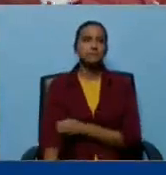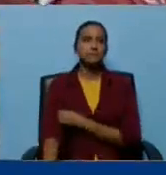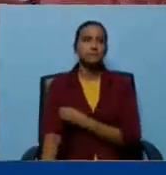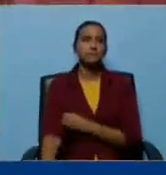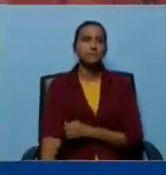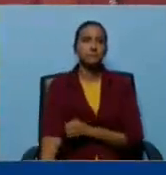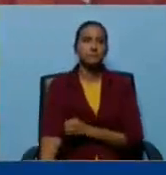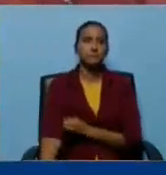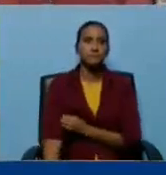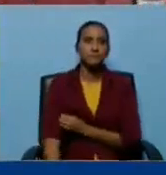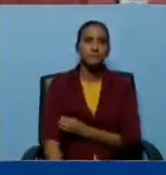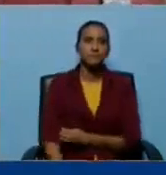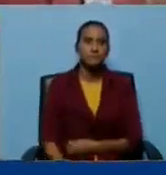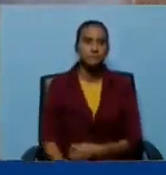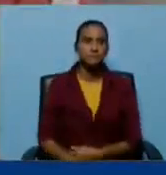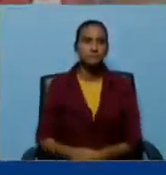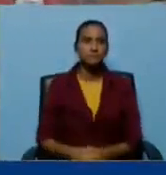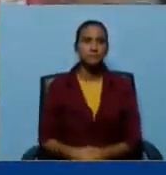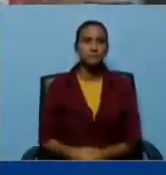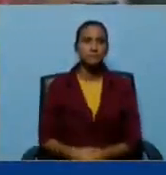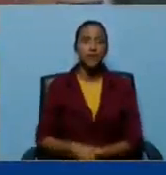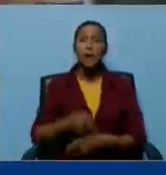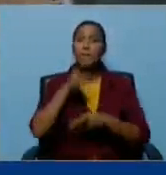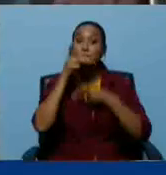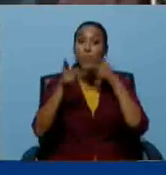con P mayúscula.